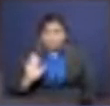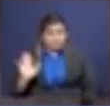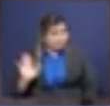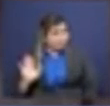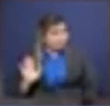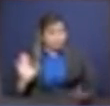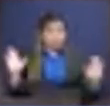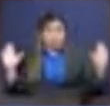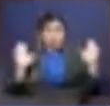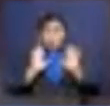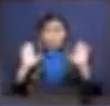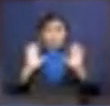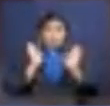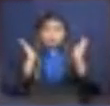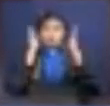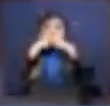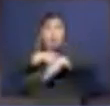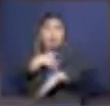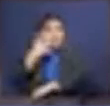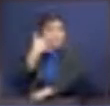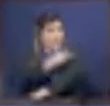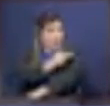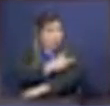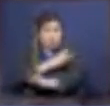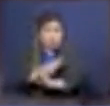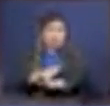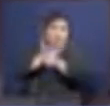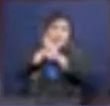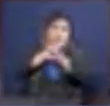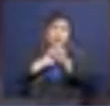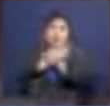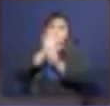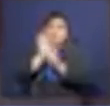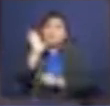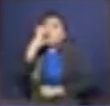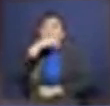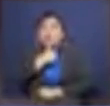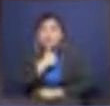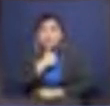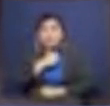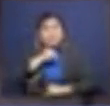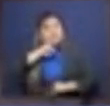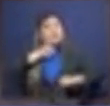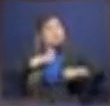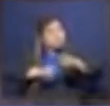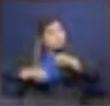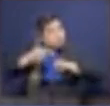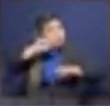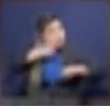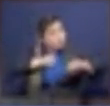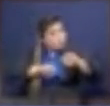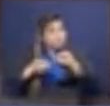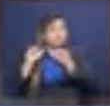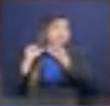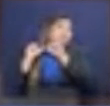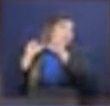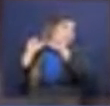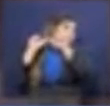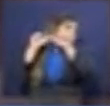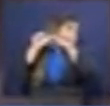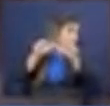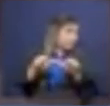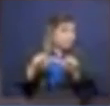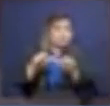Aún no tenemos una vacuna. Esta batalla sigue. Se libra en